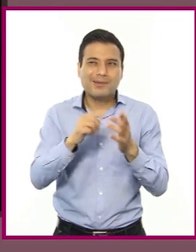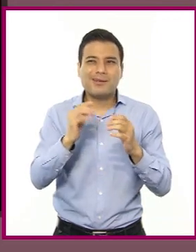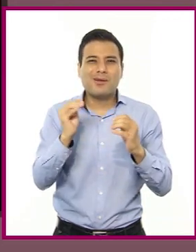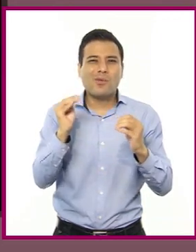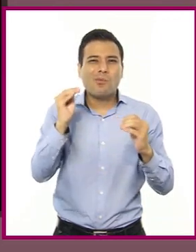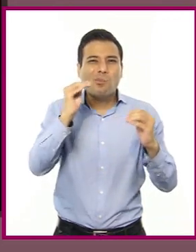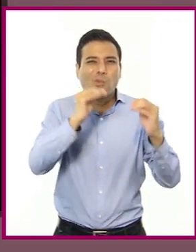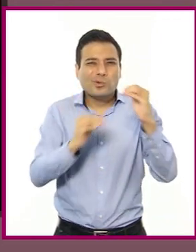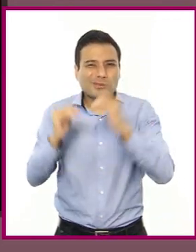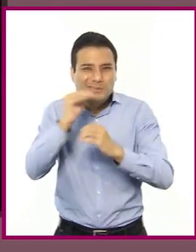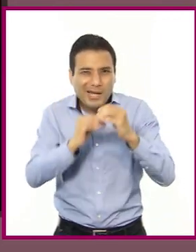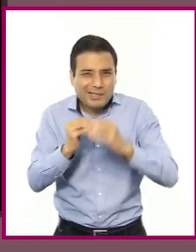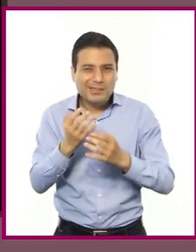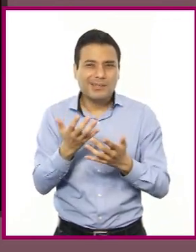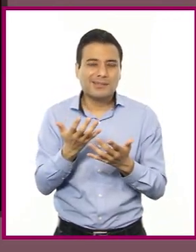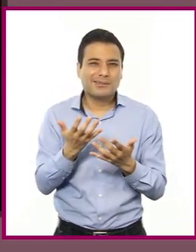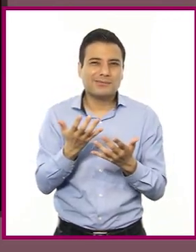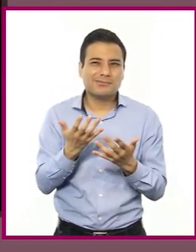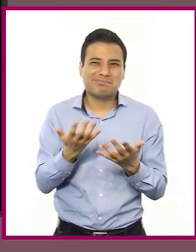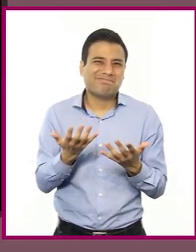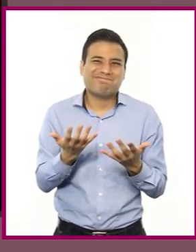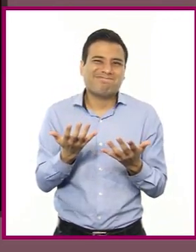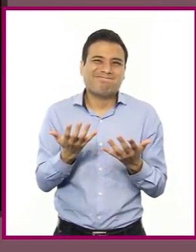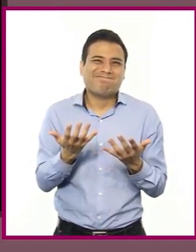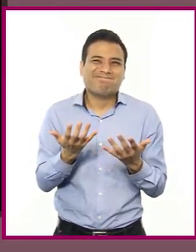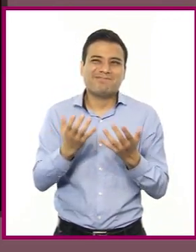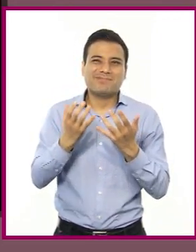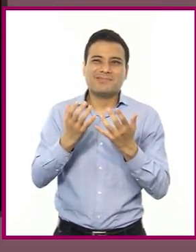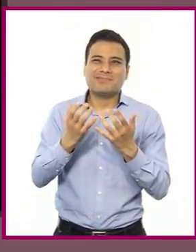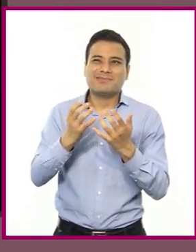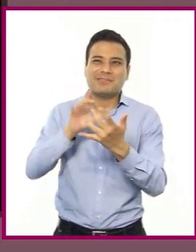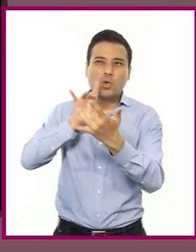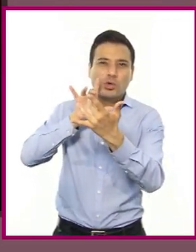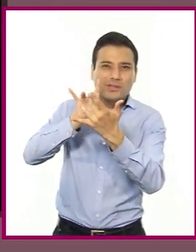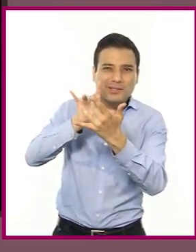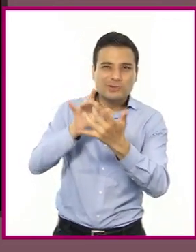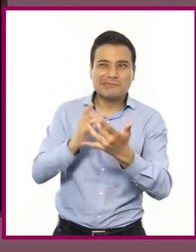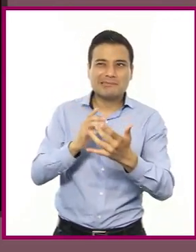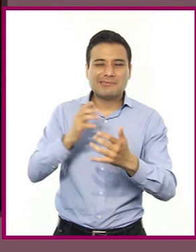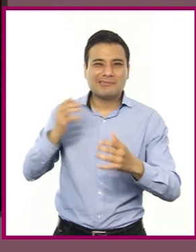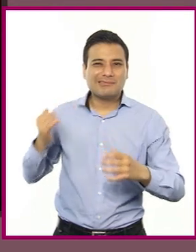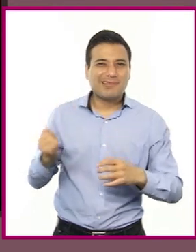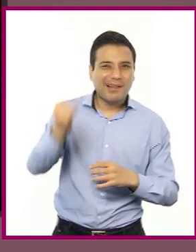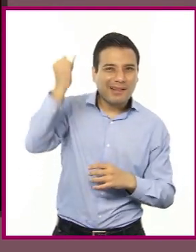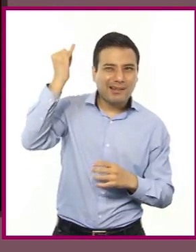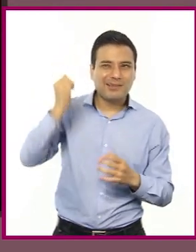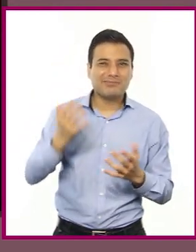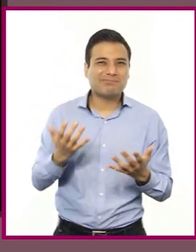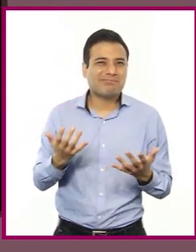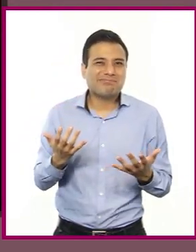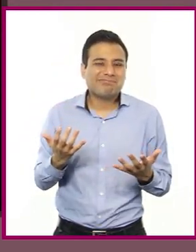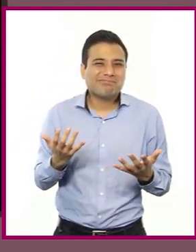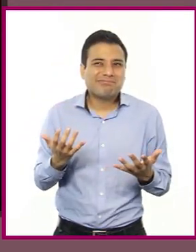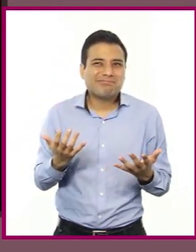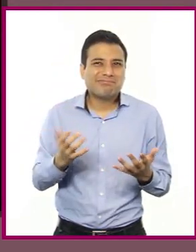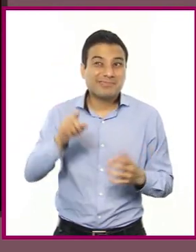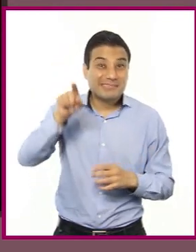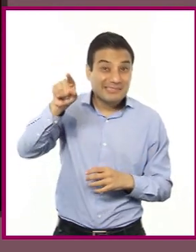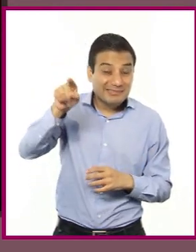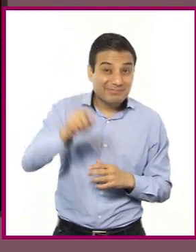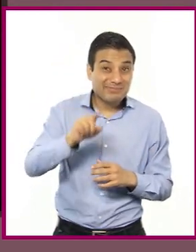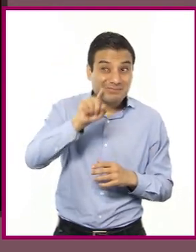montañosas con menores facilidades de comunicación, más lejanas de centros urbanos, las que van a